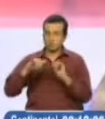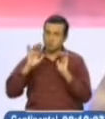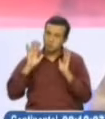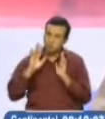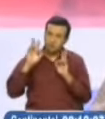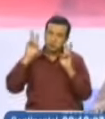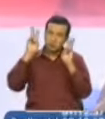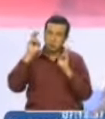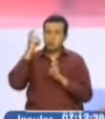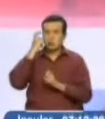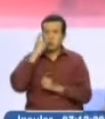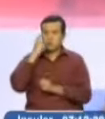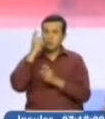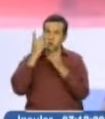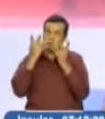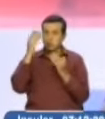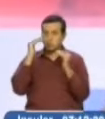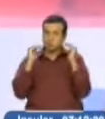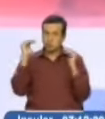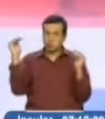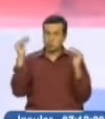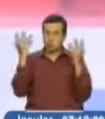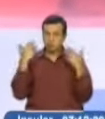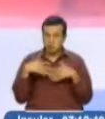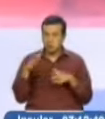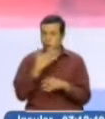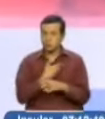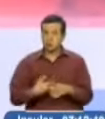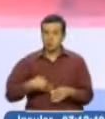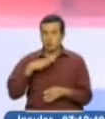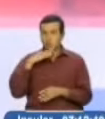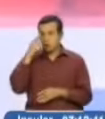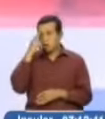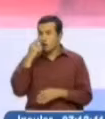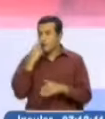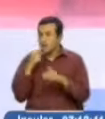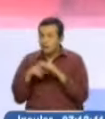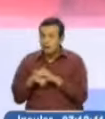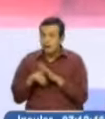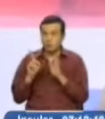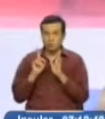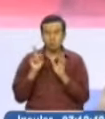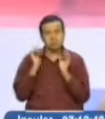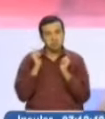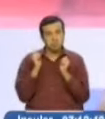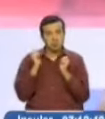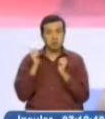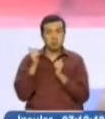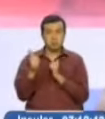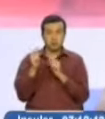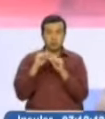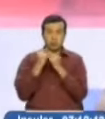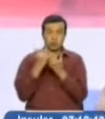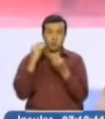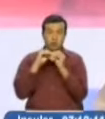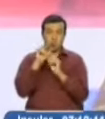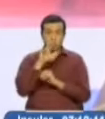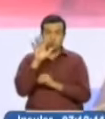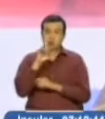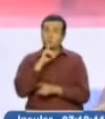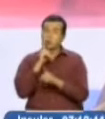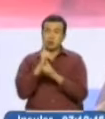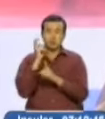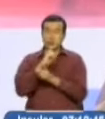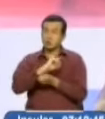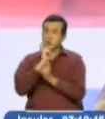que va a haber la posibilidad de que haya un equilibrio entre el hecho de que ya no va a estar tan dentro, y eso va a ser saludable para el propio Alianza País. Es decir, Alianza País requiere